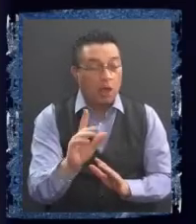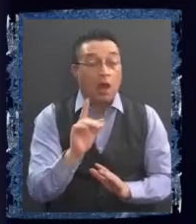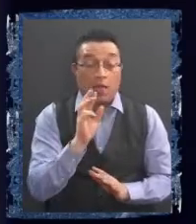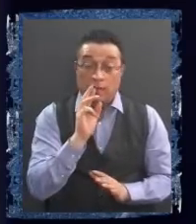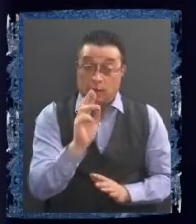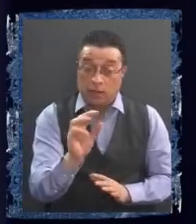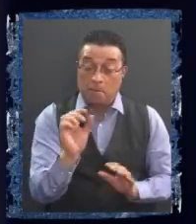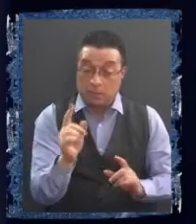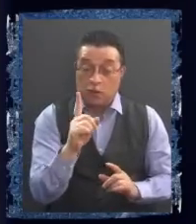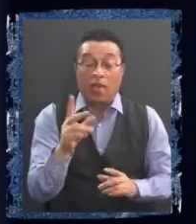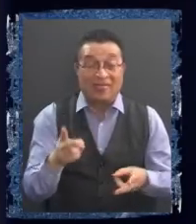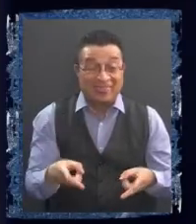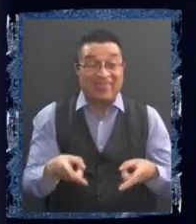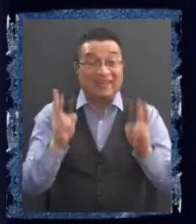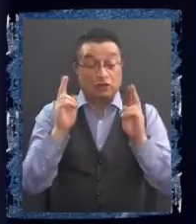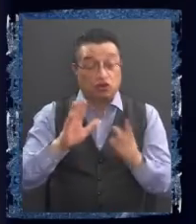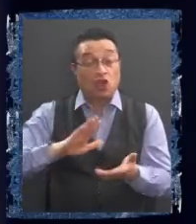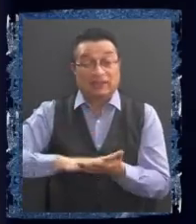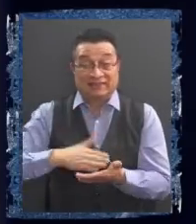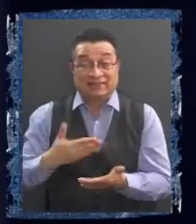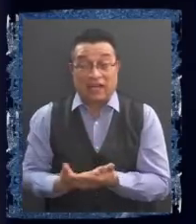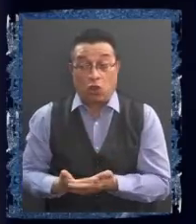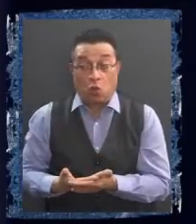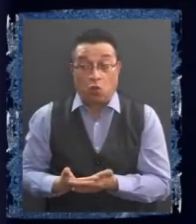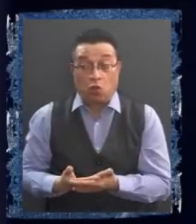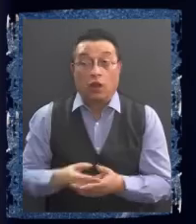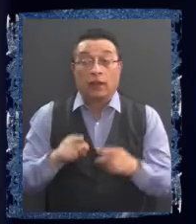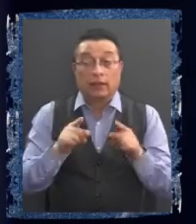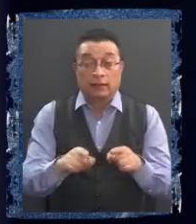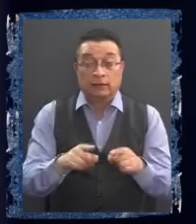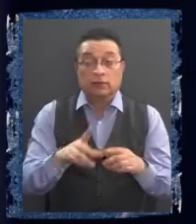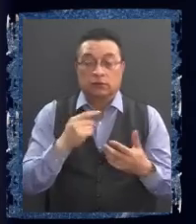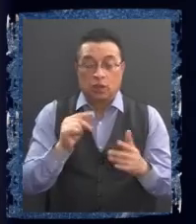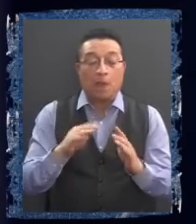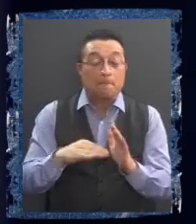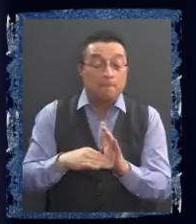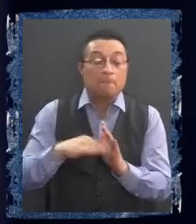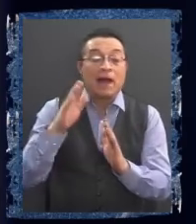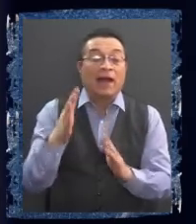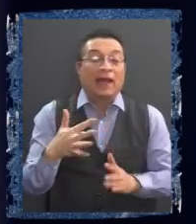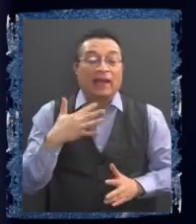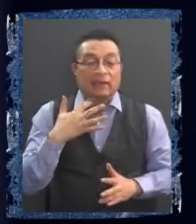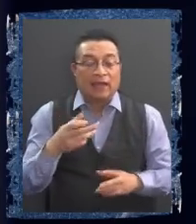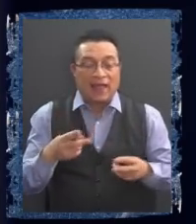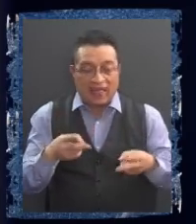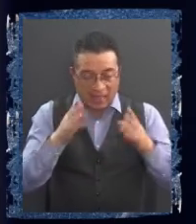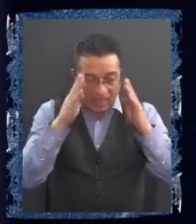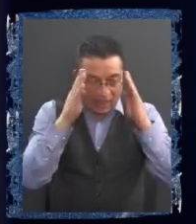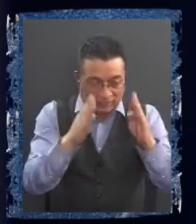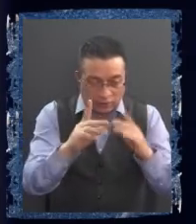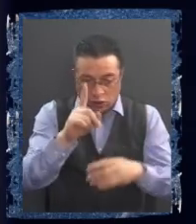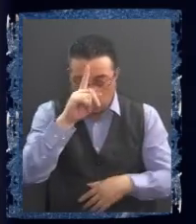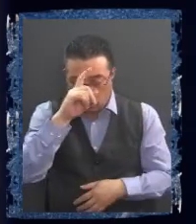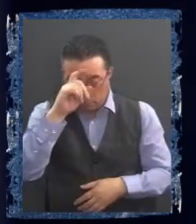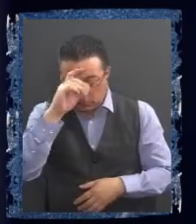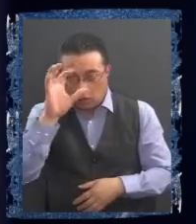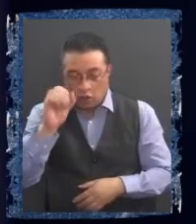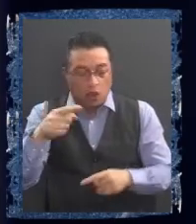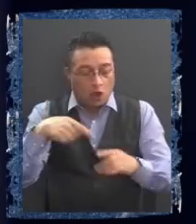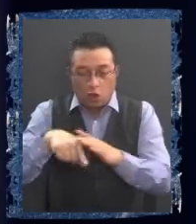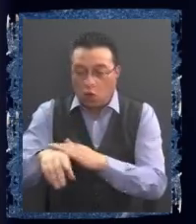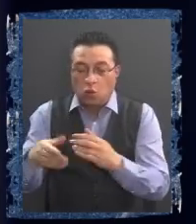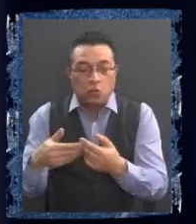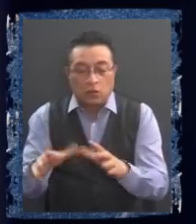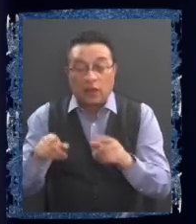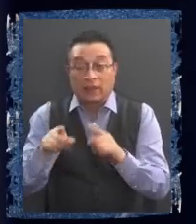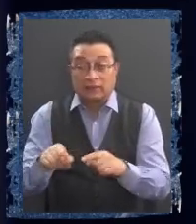el derecho a la salud es harto más que el derecho a ser atendido en un hospital o en un consultorio, aunque esto